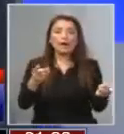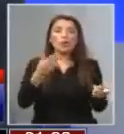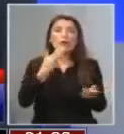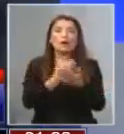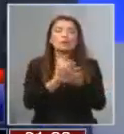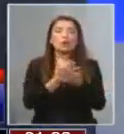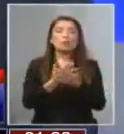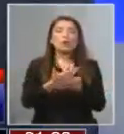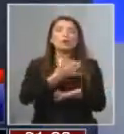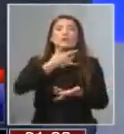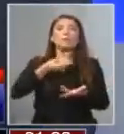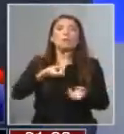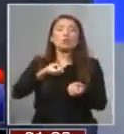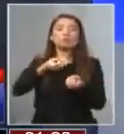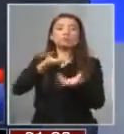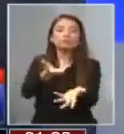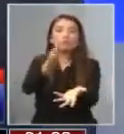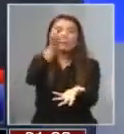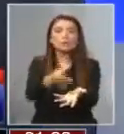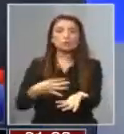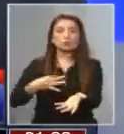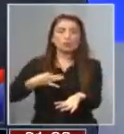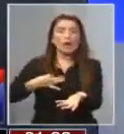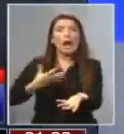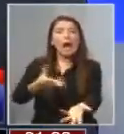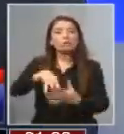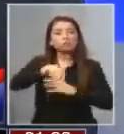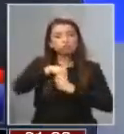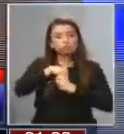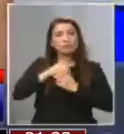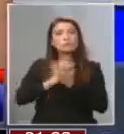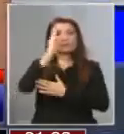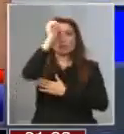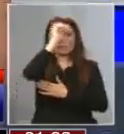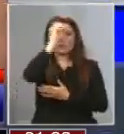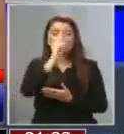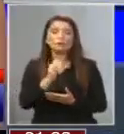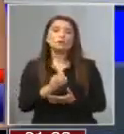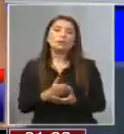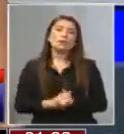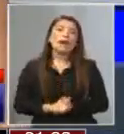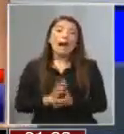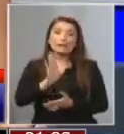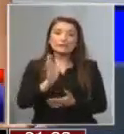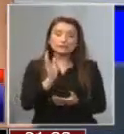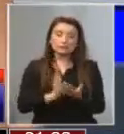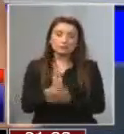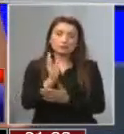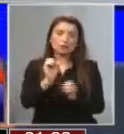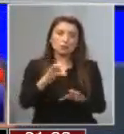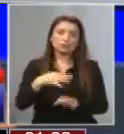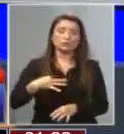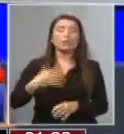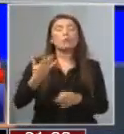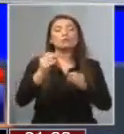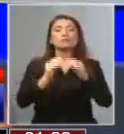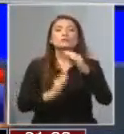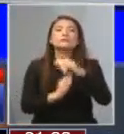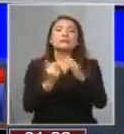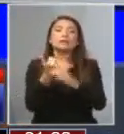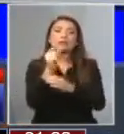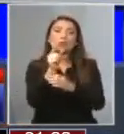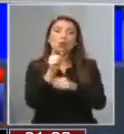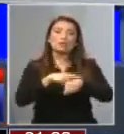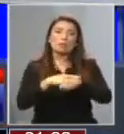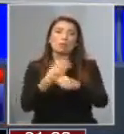una posición respecto a este problema. Así creo yo que uno debería pensar la educación cívica. Fernando, nos queda muy poco tiempo, así que quiero avanzar en dos temas que nos quedan pendientes muy, muy breve.